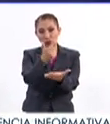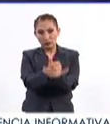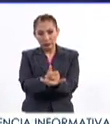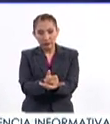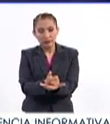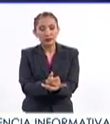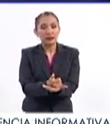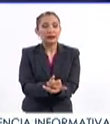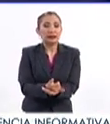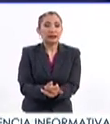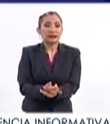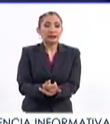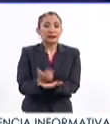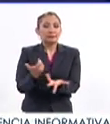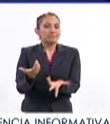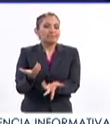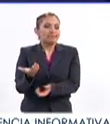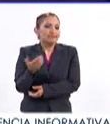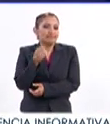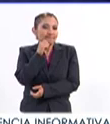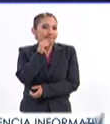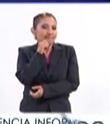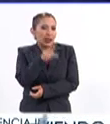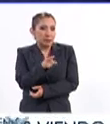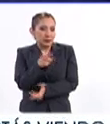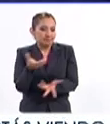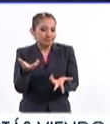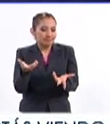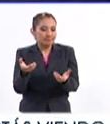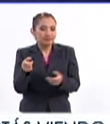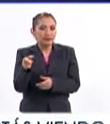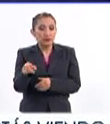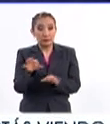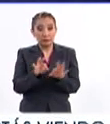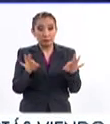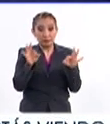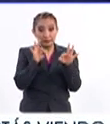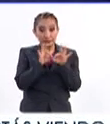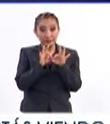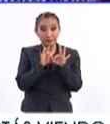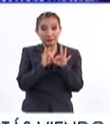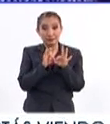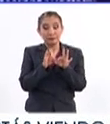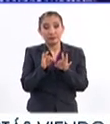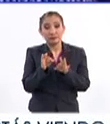ciudad. Y bueno, también por lo mismo es importante